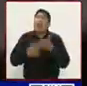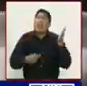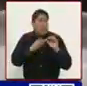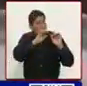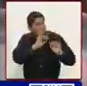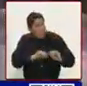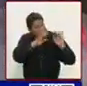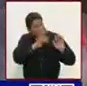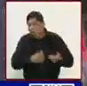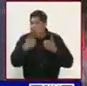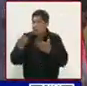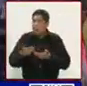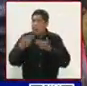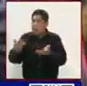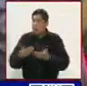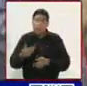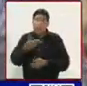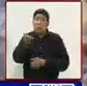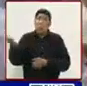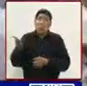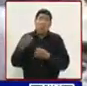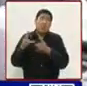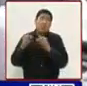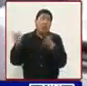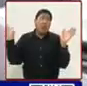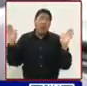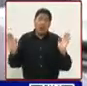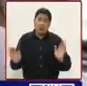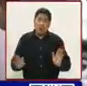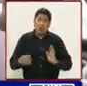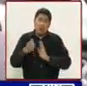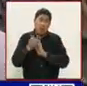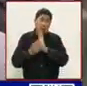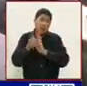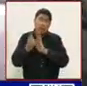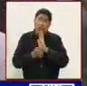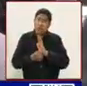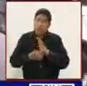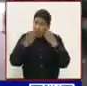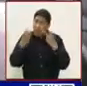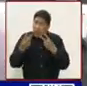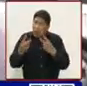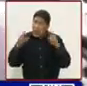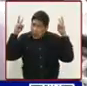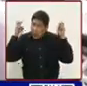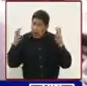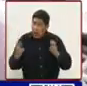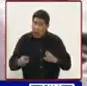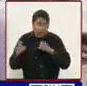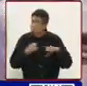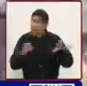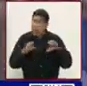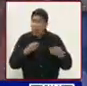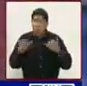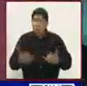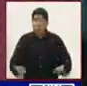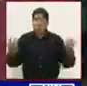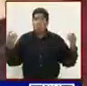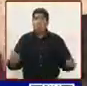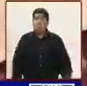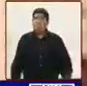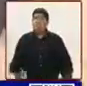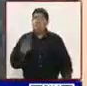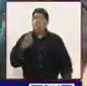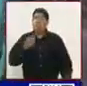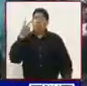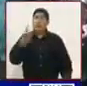presentando memoriales si no están habilitados para las abogadas para que vean esto, lo que va a realizarse hoy? 1,